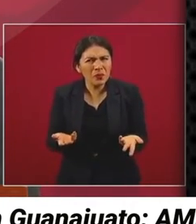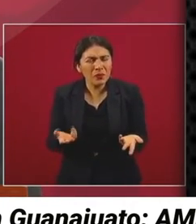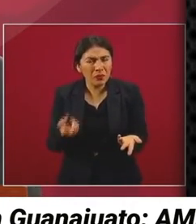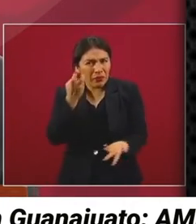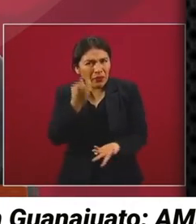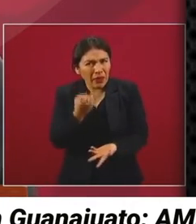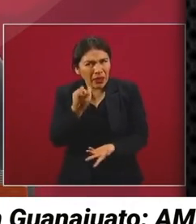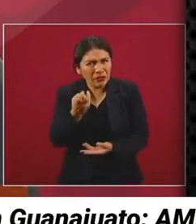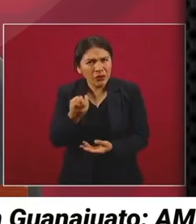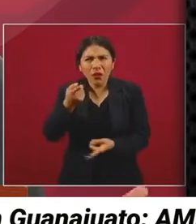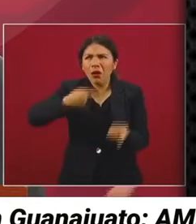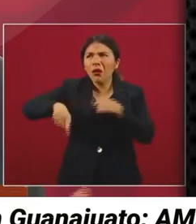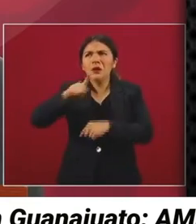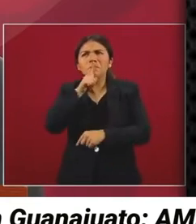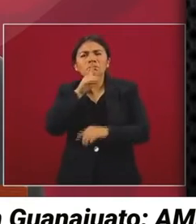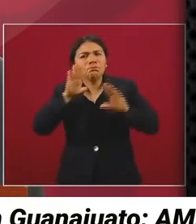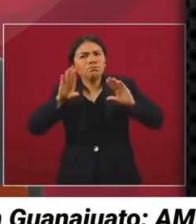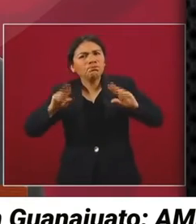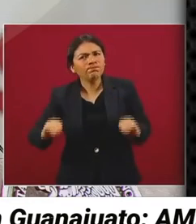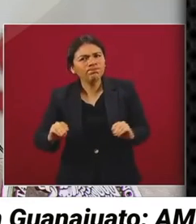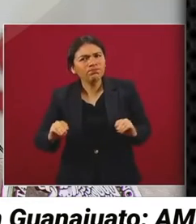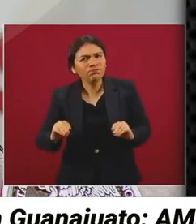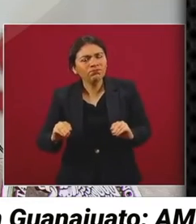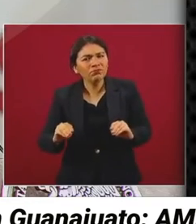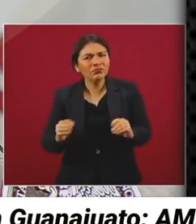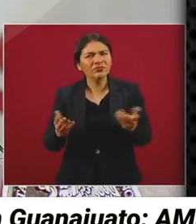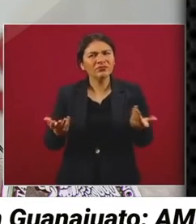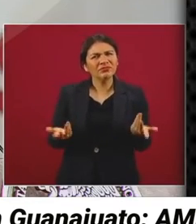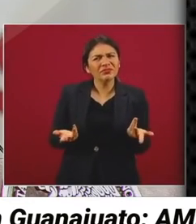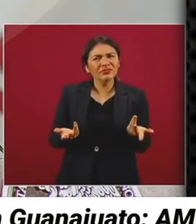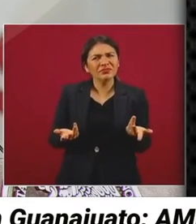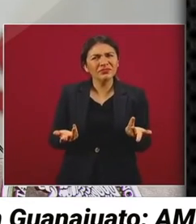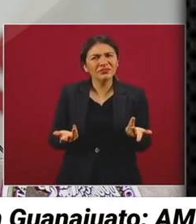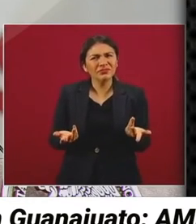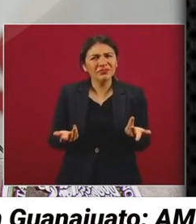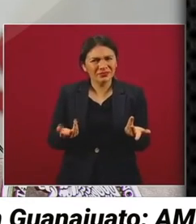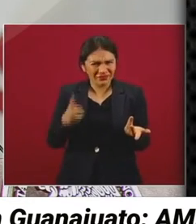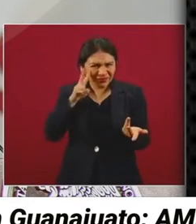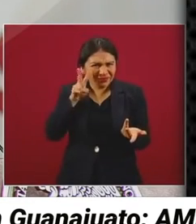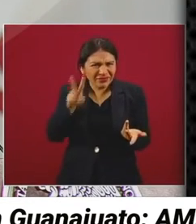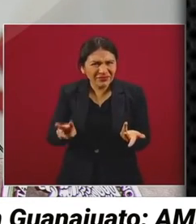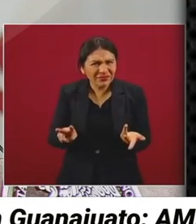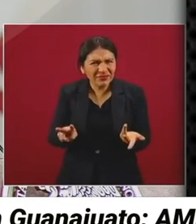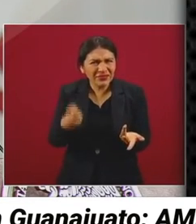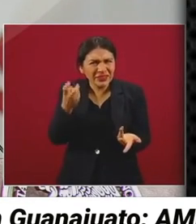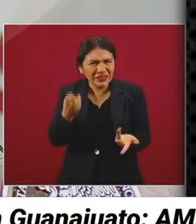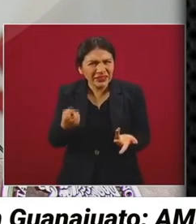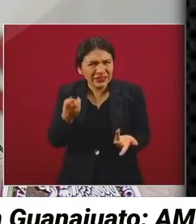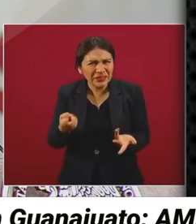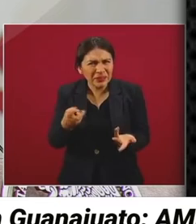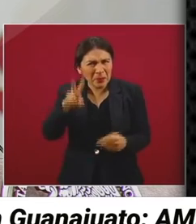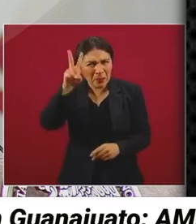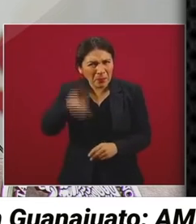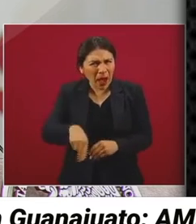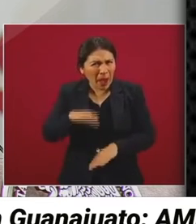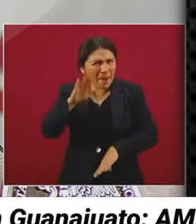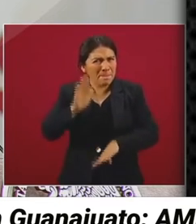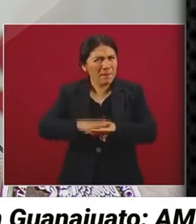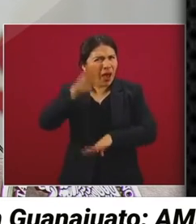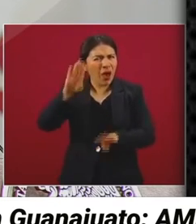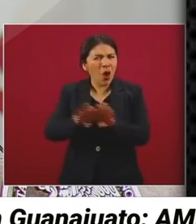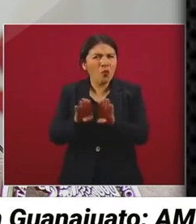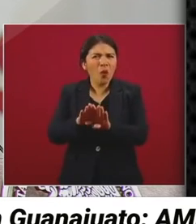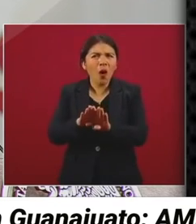la mañanera de este lunes, el mandatario federal se expresó brevemente sobre el tema, señalando que no permitirá que grupos delictivos invadan